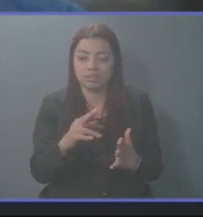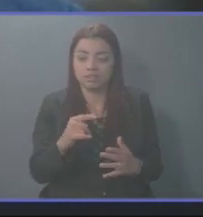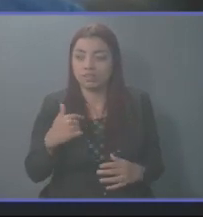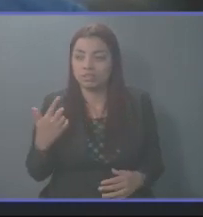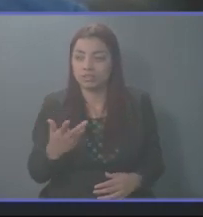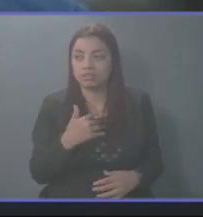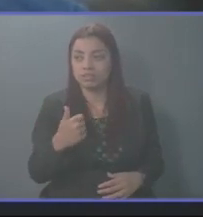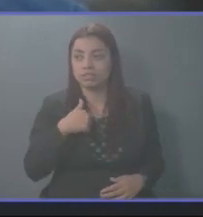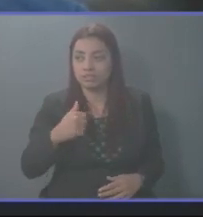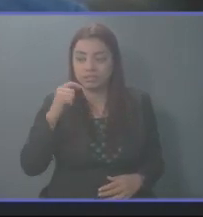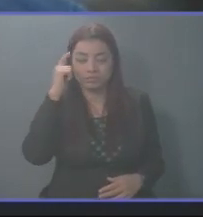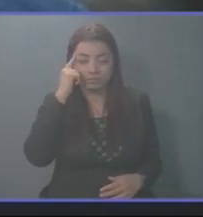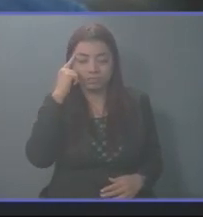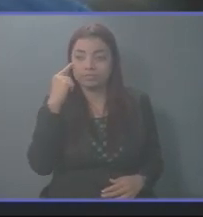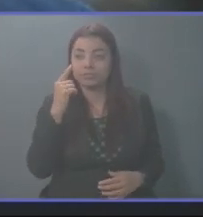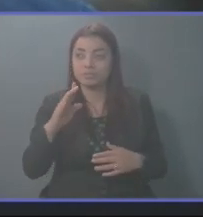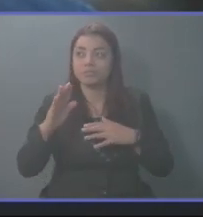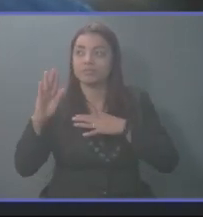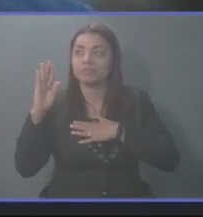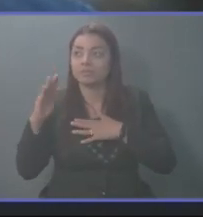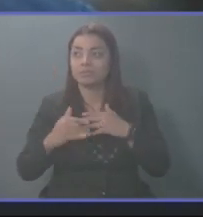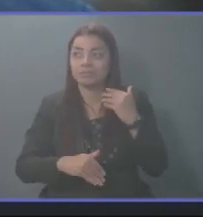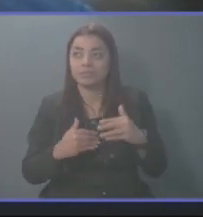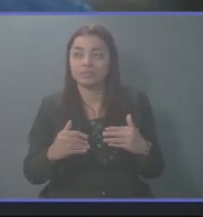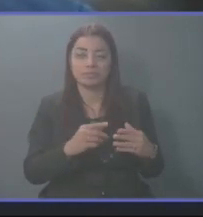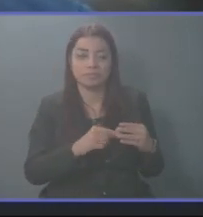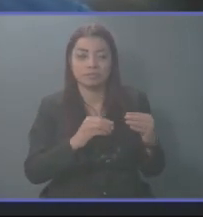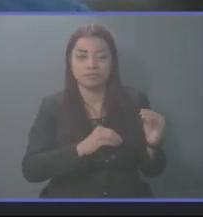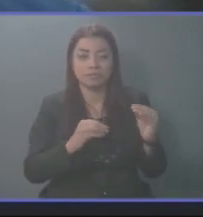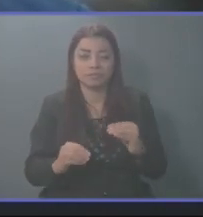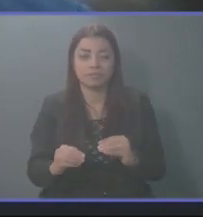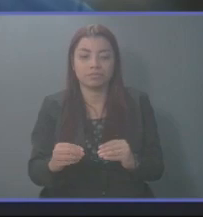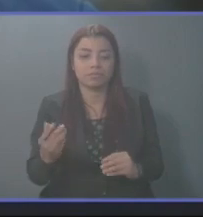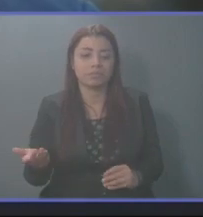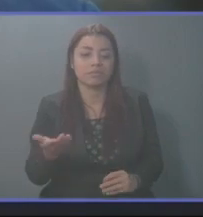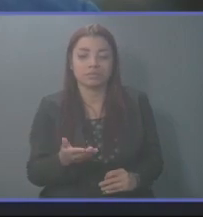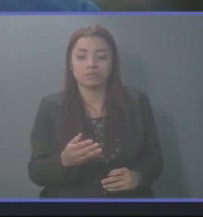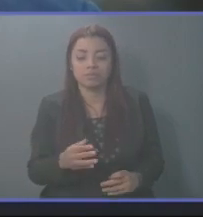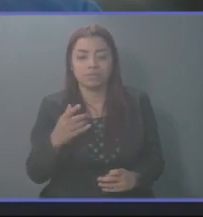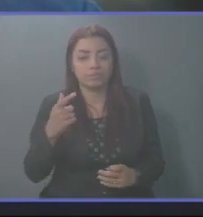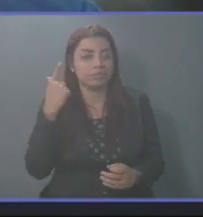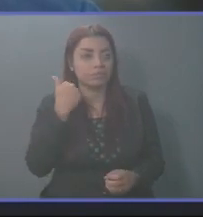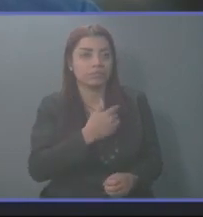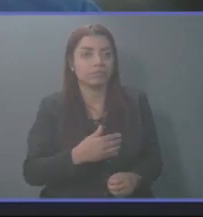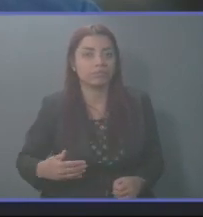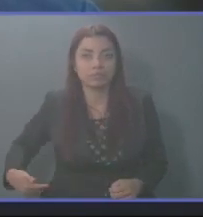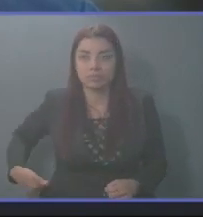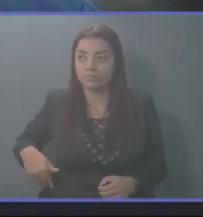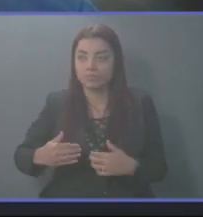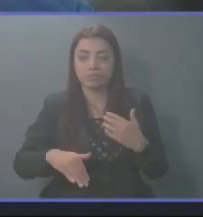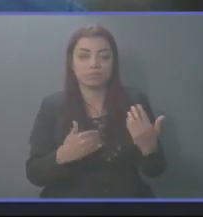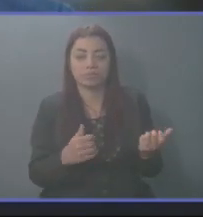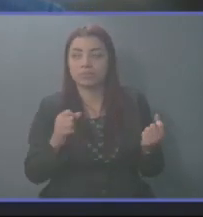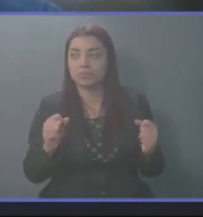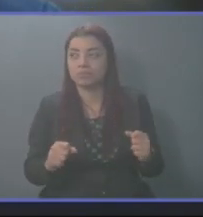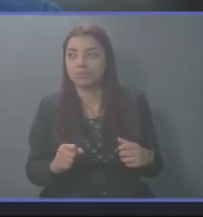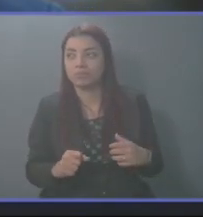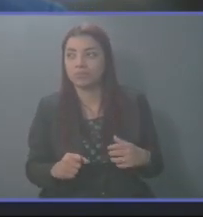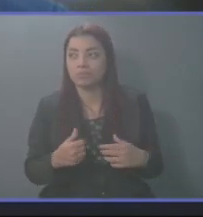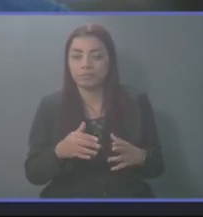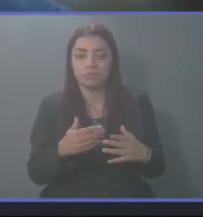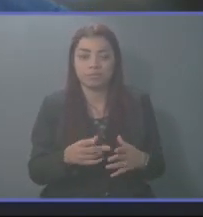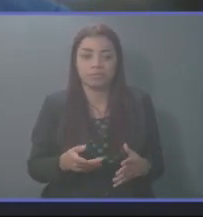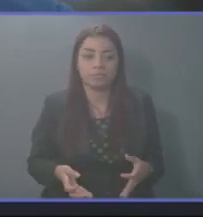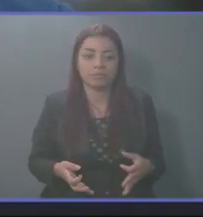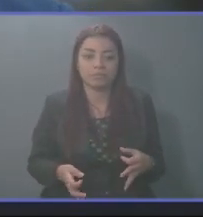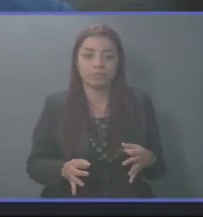fin de subsanar error de comprensión al aplicador de la norma es aceptable la observación del presidente de la República, quedando de la siguiente